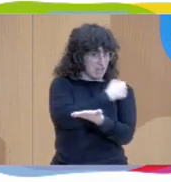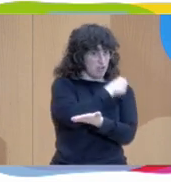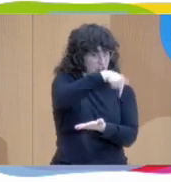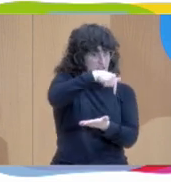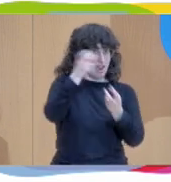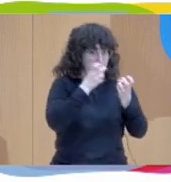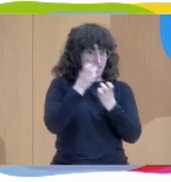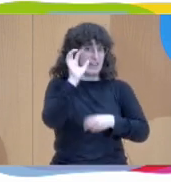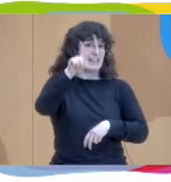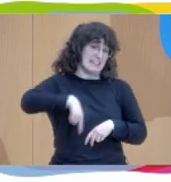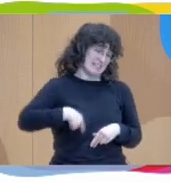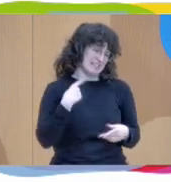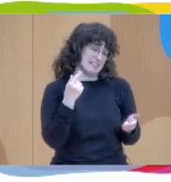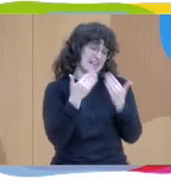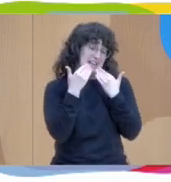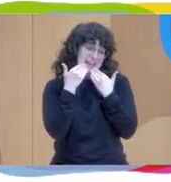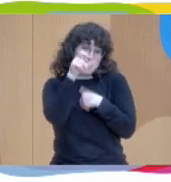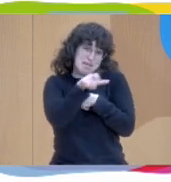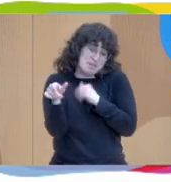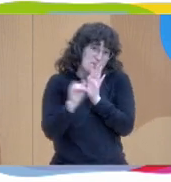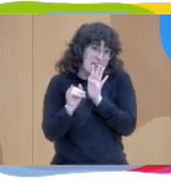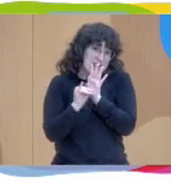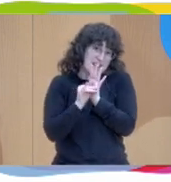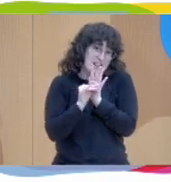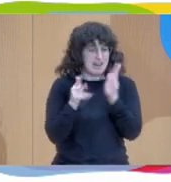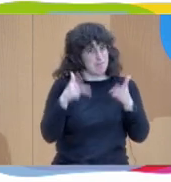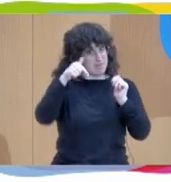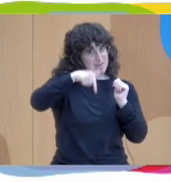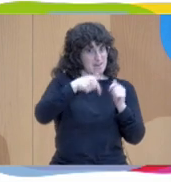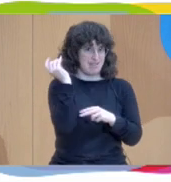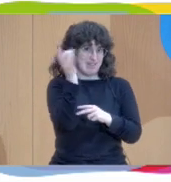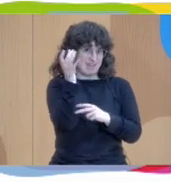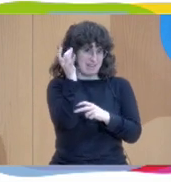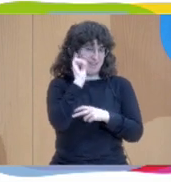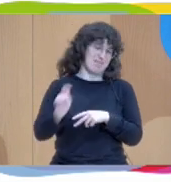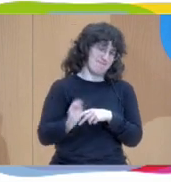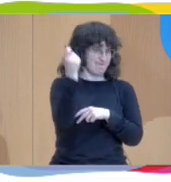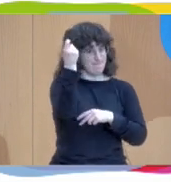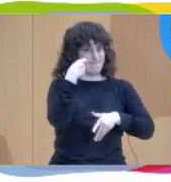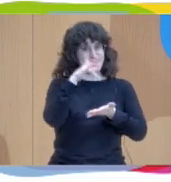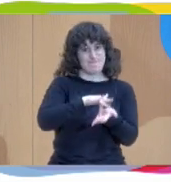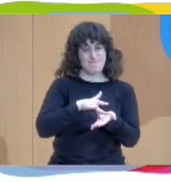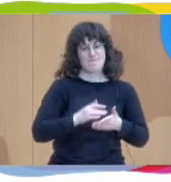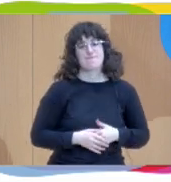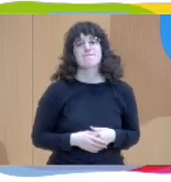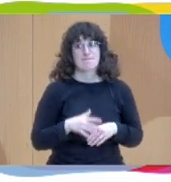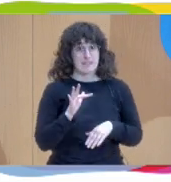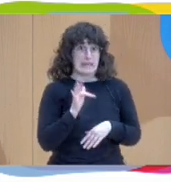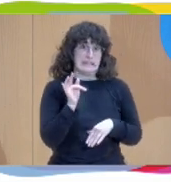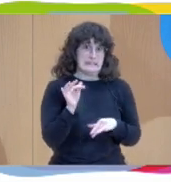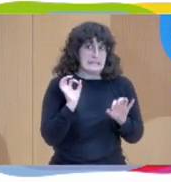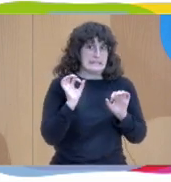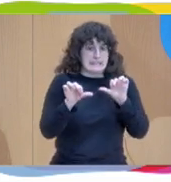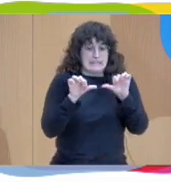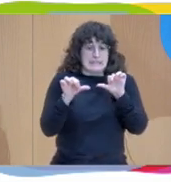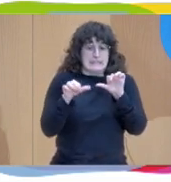personas más cercanas que han hecho que este evento sea posible y en este contexto también casi a fin de curso que siempre Bueno pues es